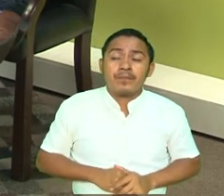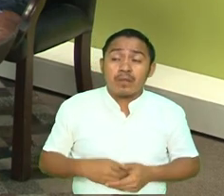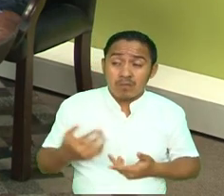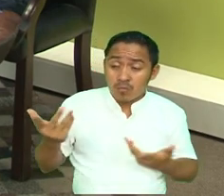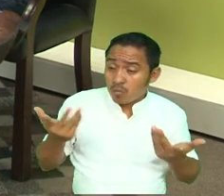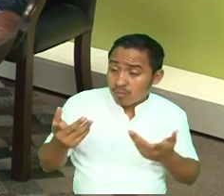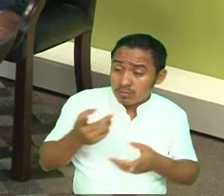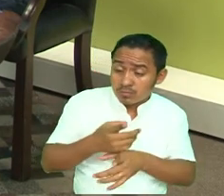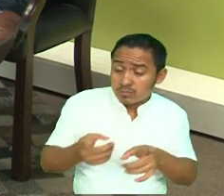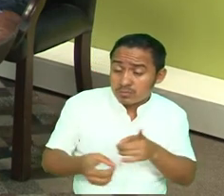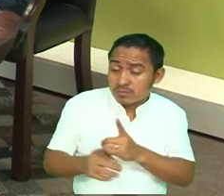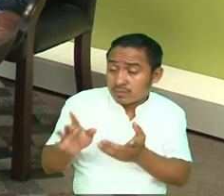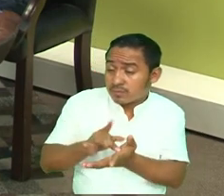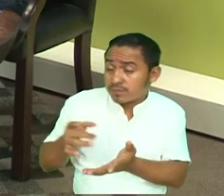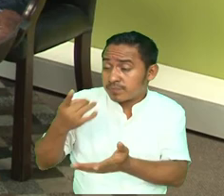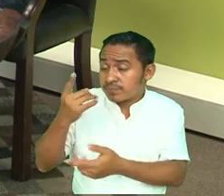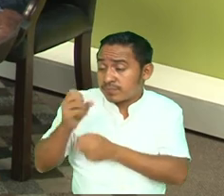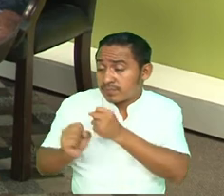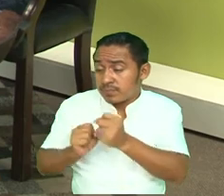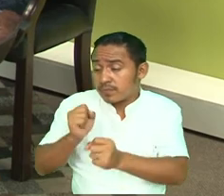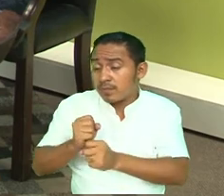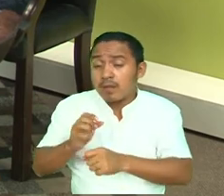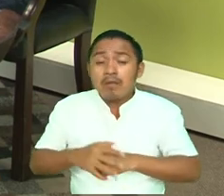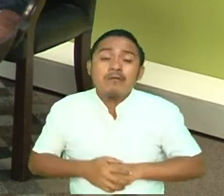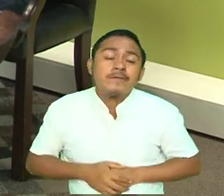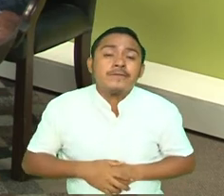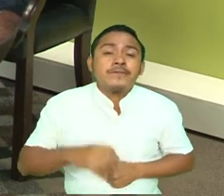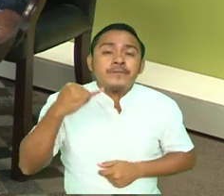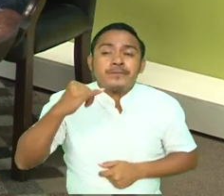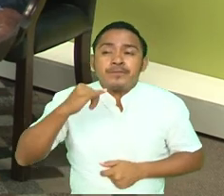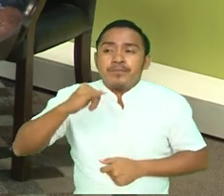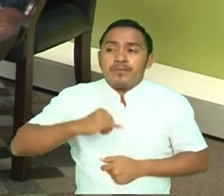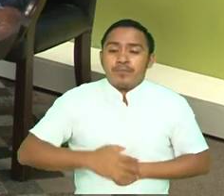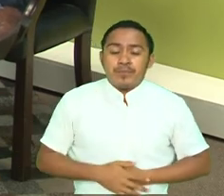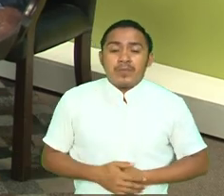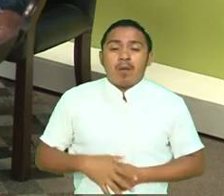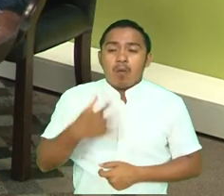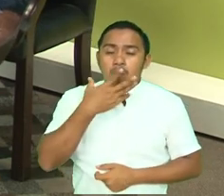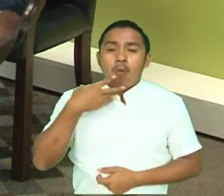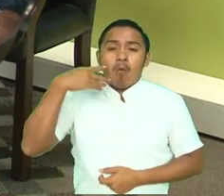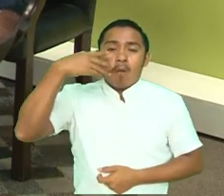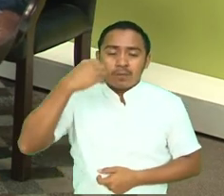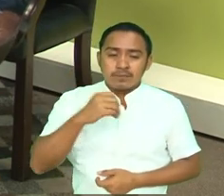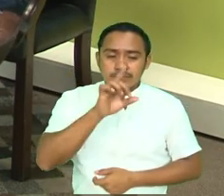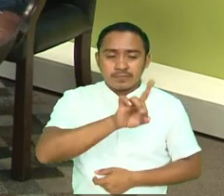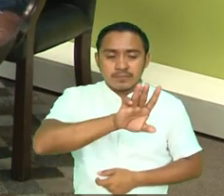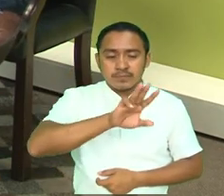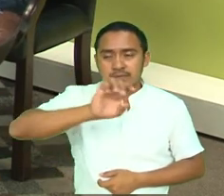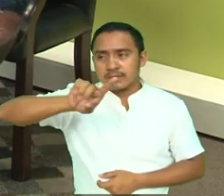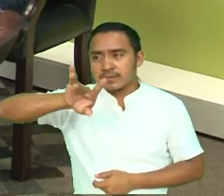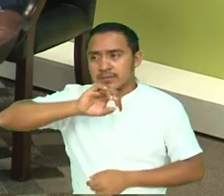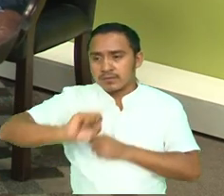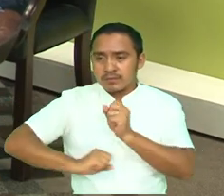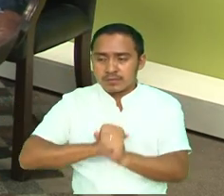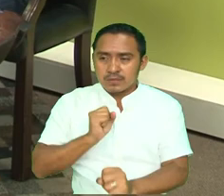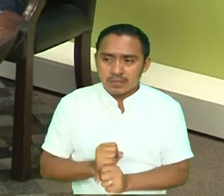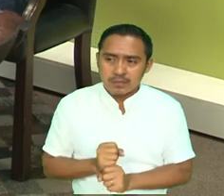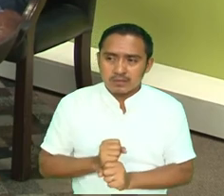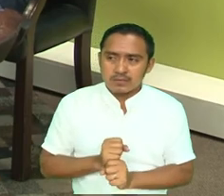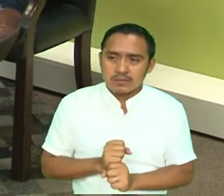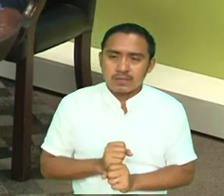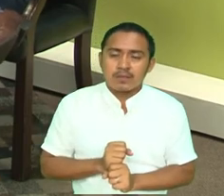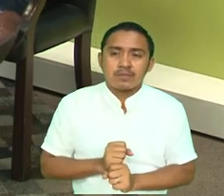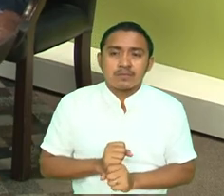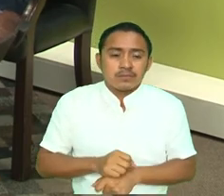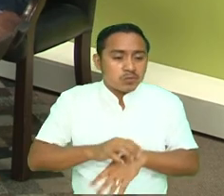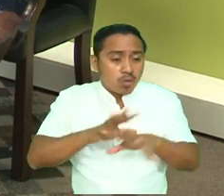también con el tipo de tratamiento que se le va a dar? Así es, porque un adolescente de 13, 14 años, no uno le va a indicar sin